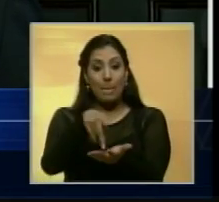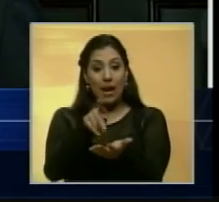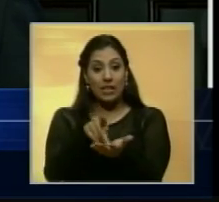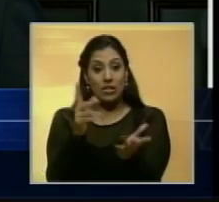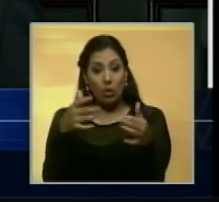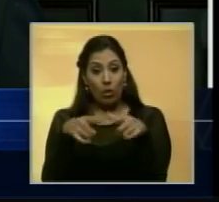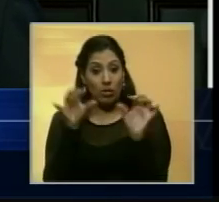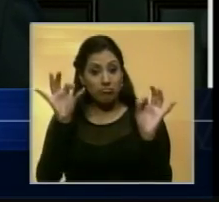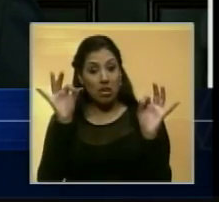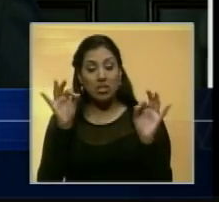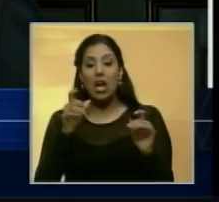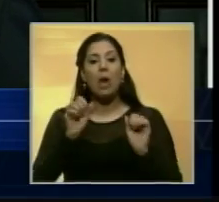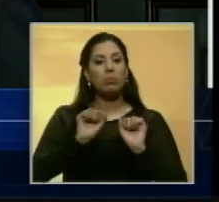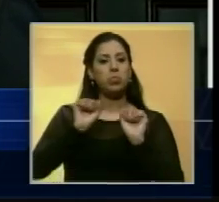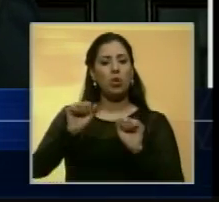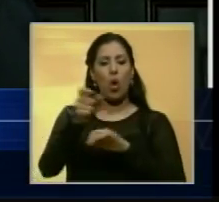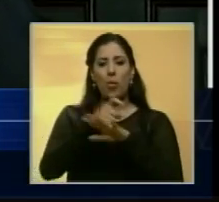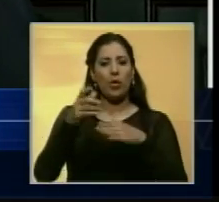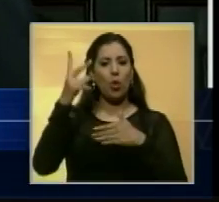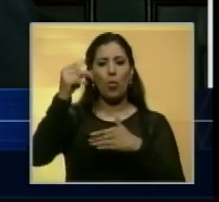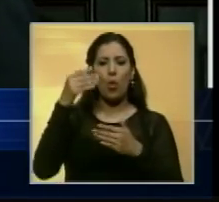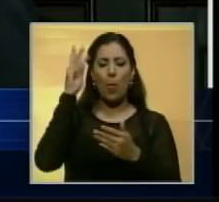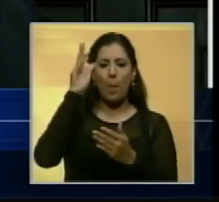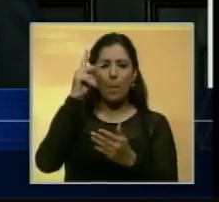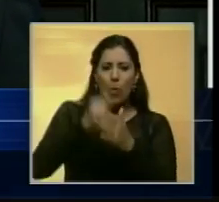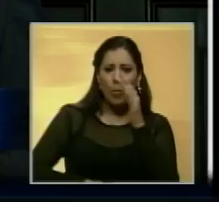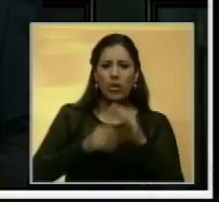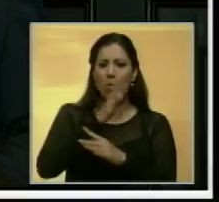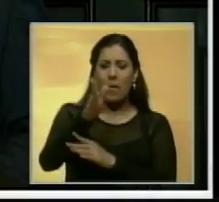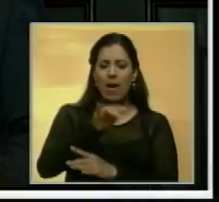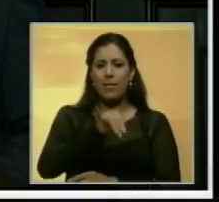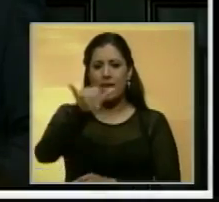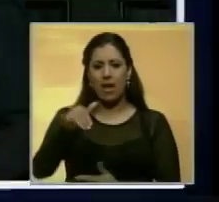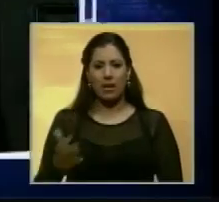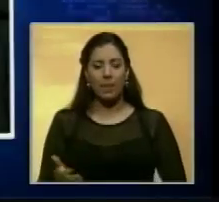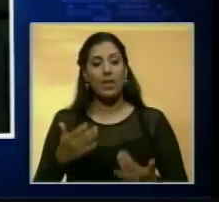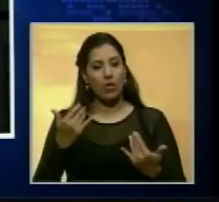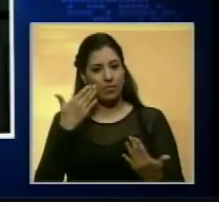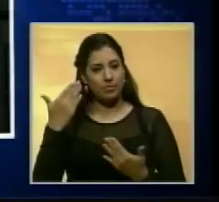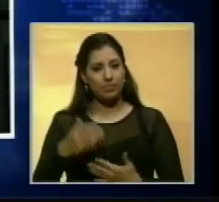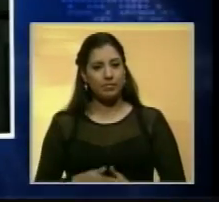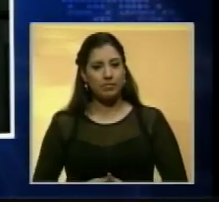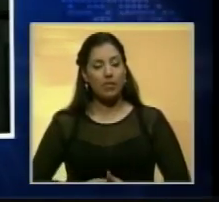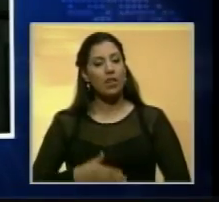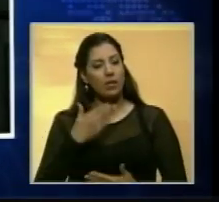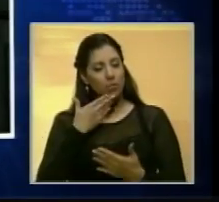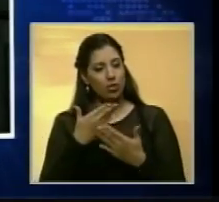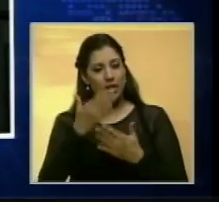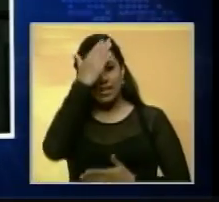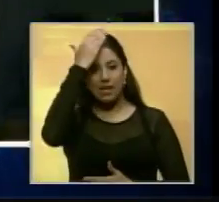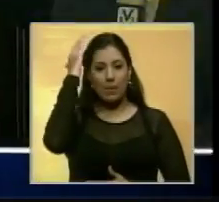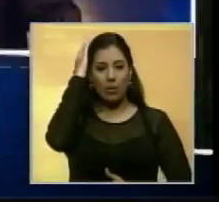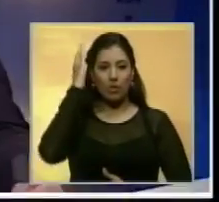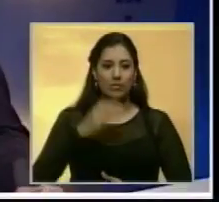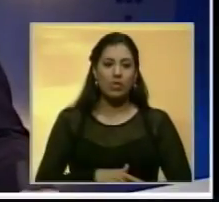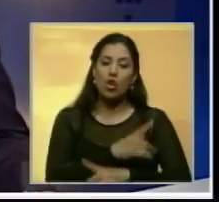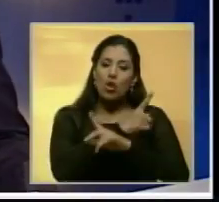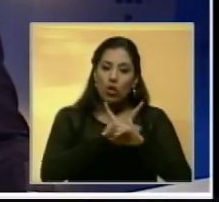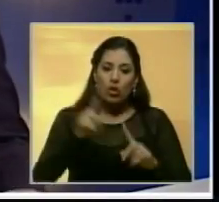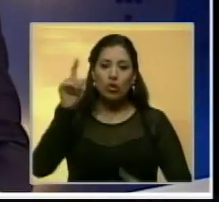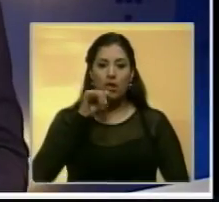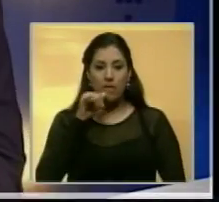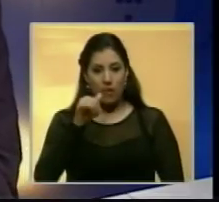la sesión que está prevista para el próximo jueves. Nosotros con esta información devolvemos el pase al estudio. Muchísimas gracias, Manuel. Y entre